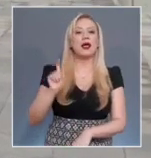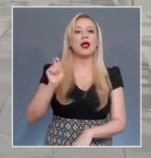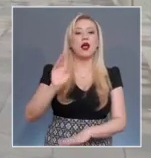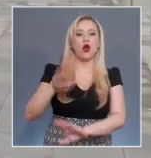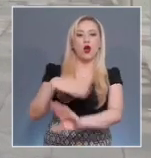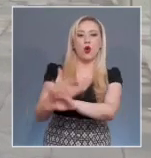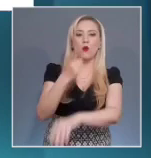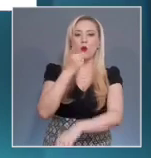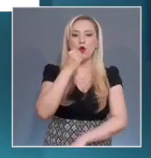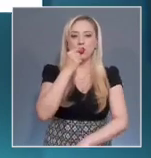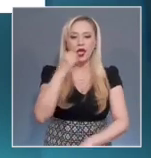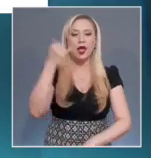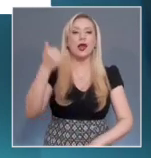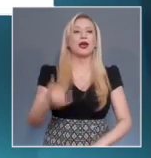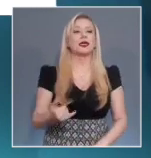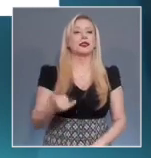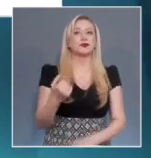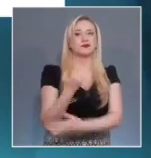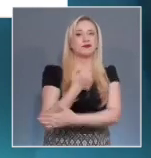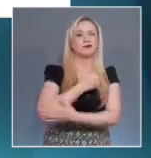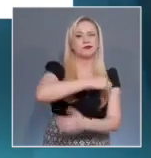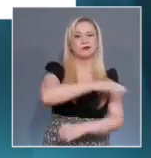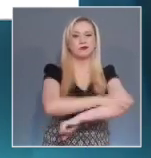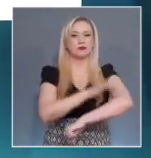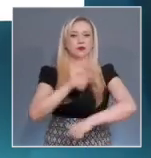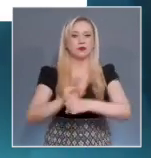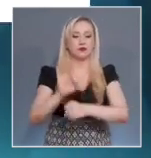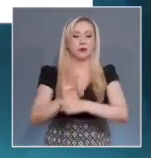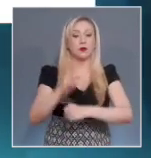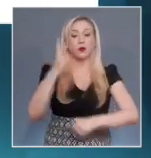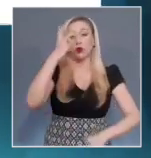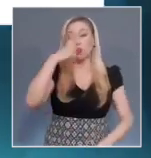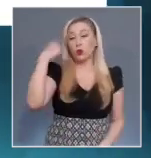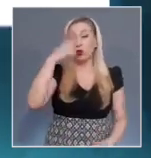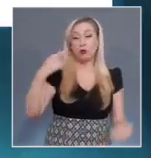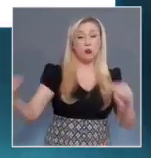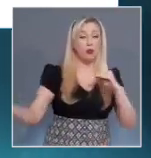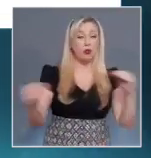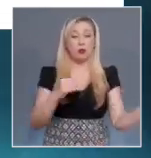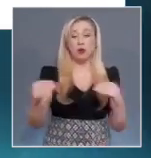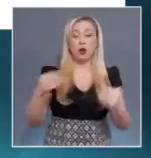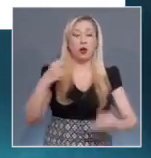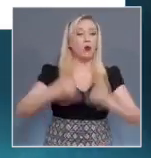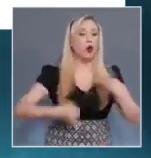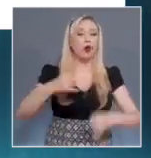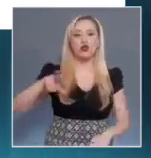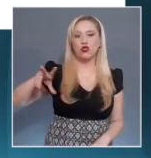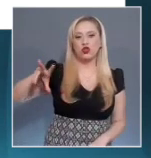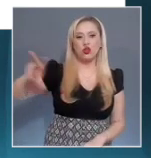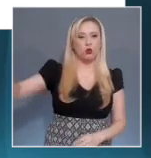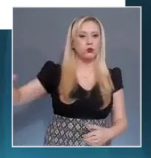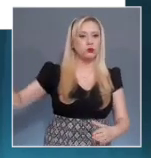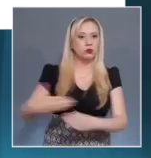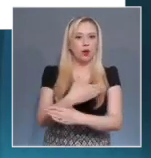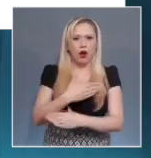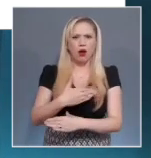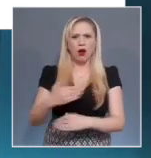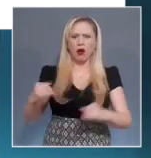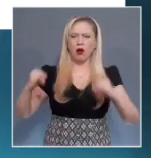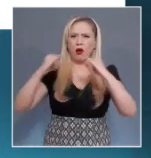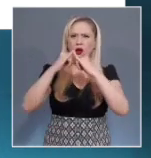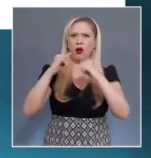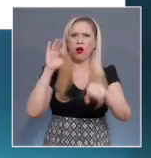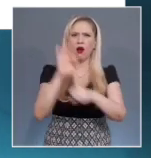influencias. Después de debatir casi 2 horas, el juez negó la representación y observación del asesor jurídico de la Defensoría Pública